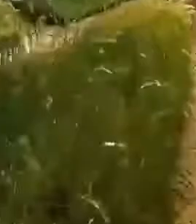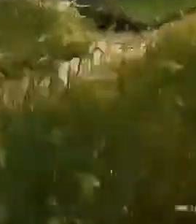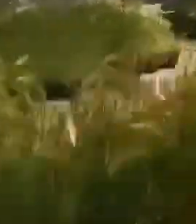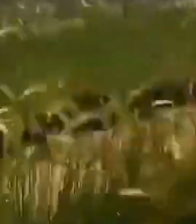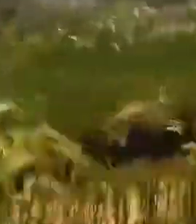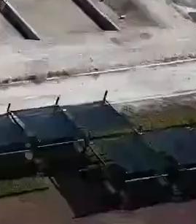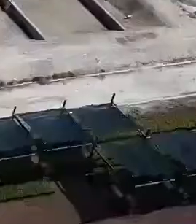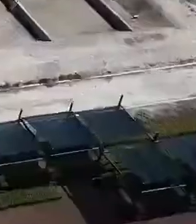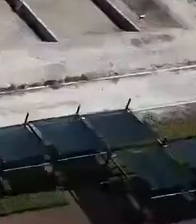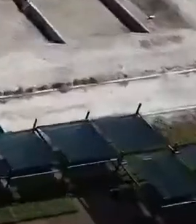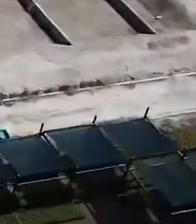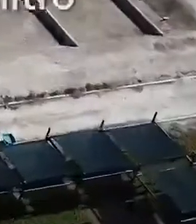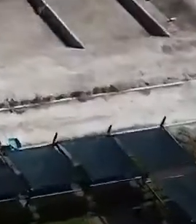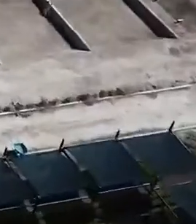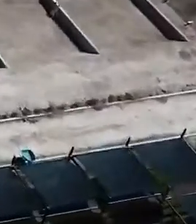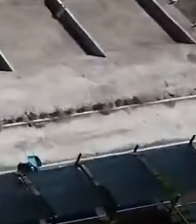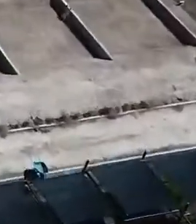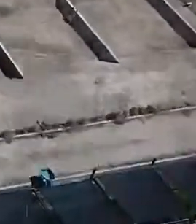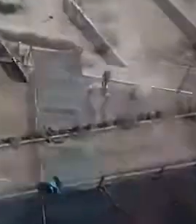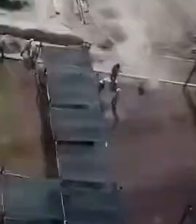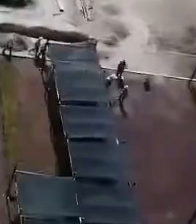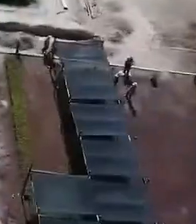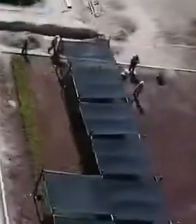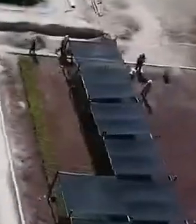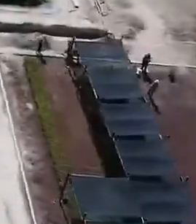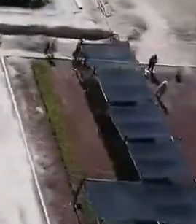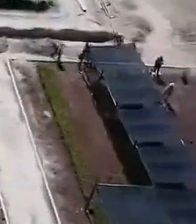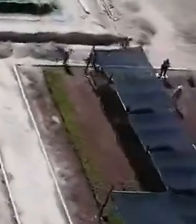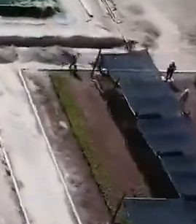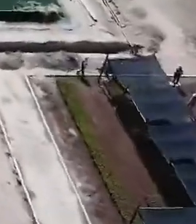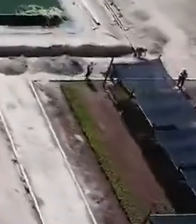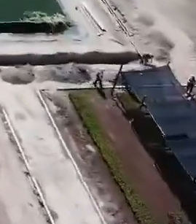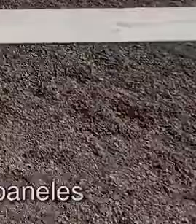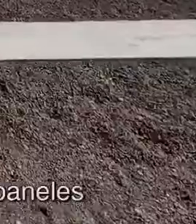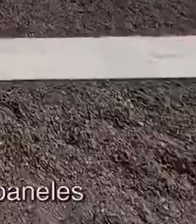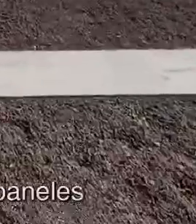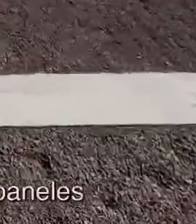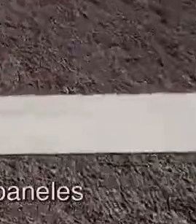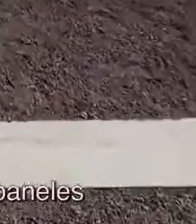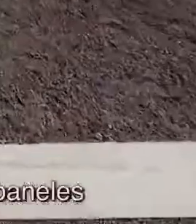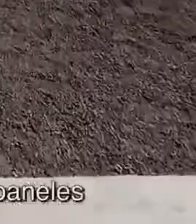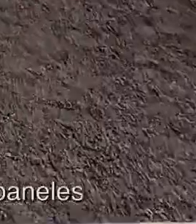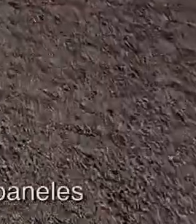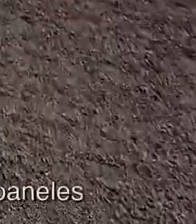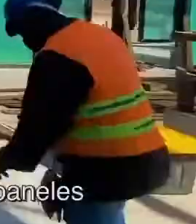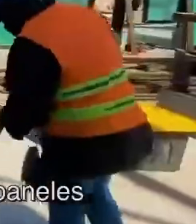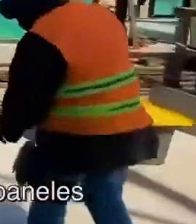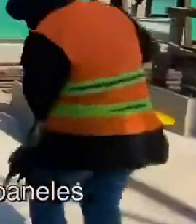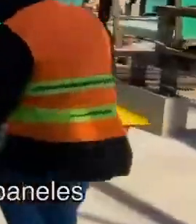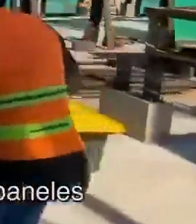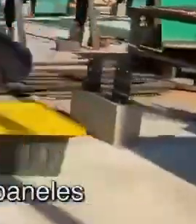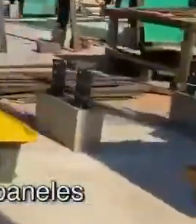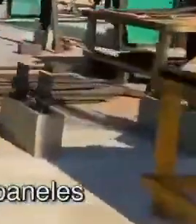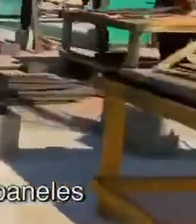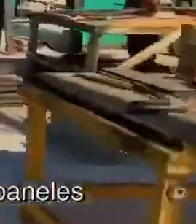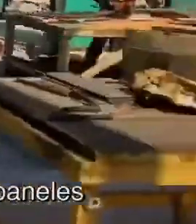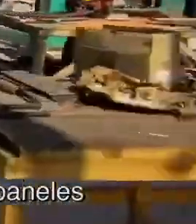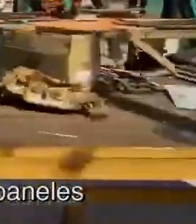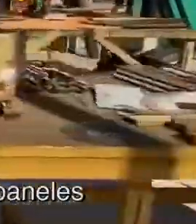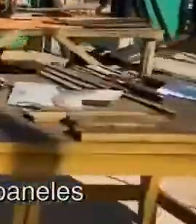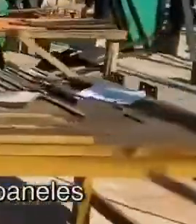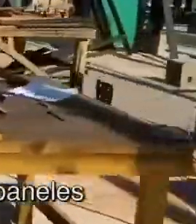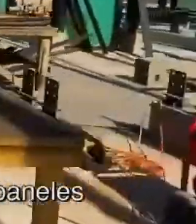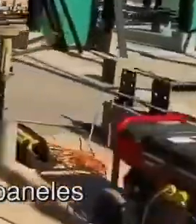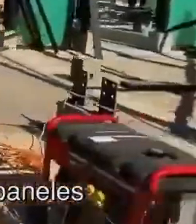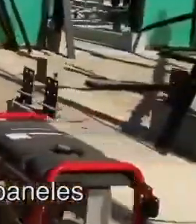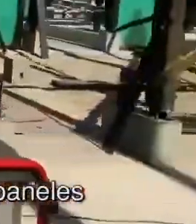Vivero. Se conformaron los taludes interiores en las celdas del biofiltro. Continúa el colado de losas y la colocación de paneles translúcidos